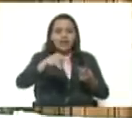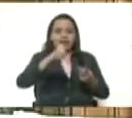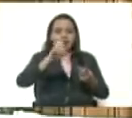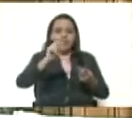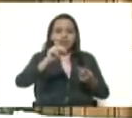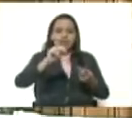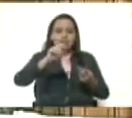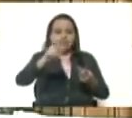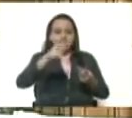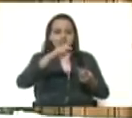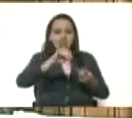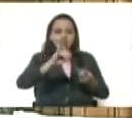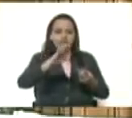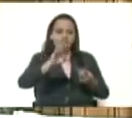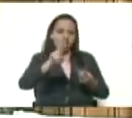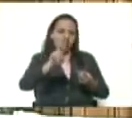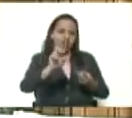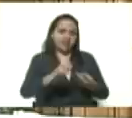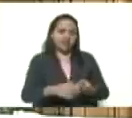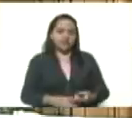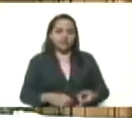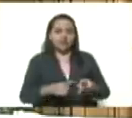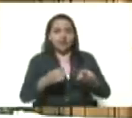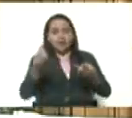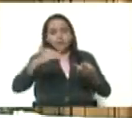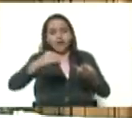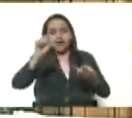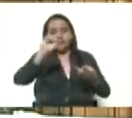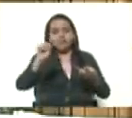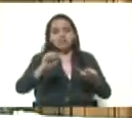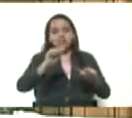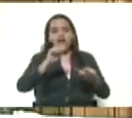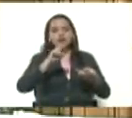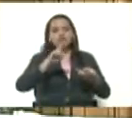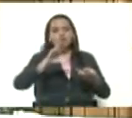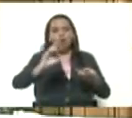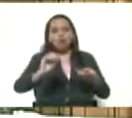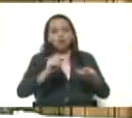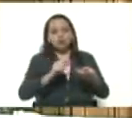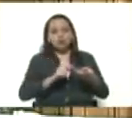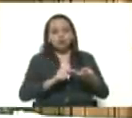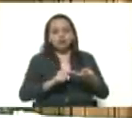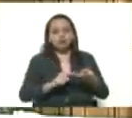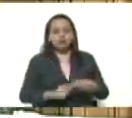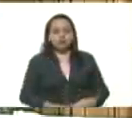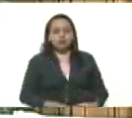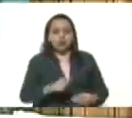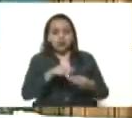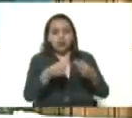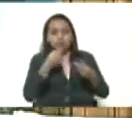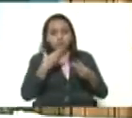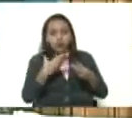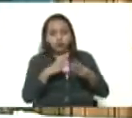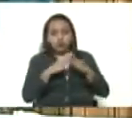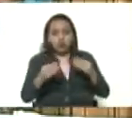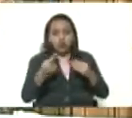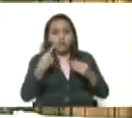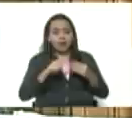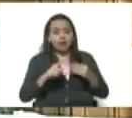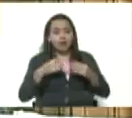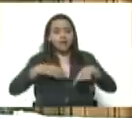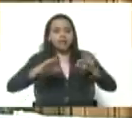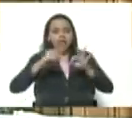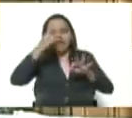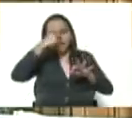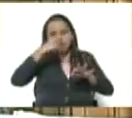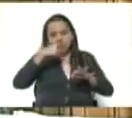Broncodilatador. El saúco es muy bueno. El saúco es bueno para todo, pero especialmente para gripes y cosas